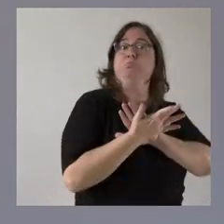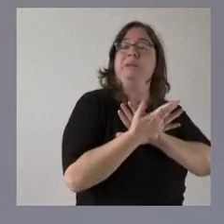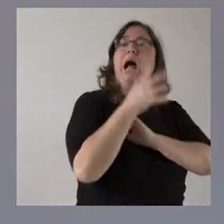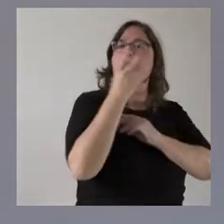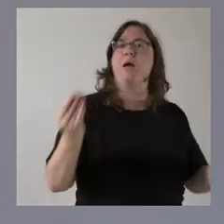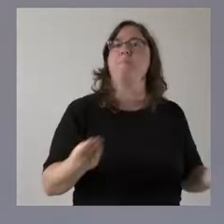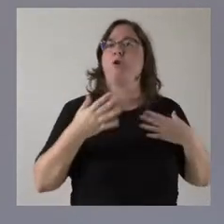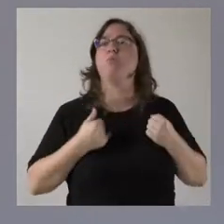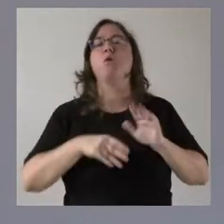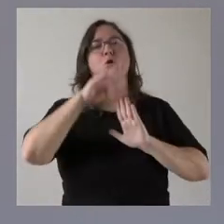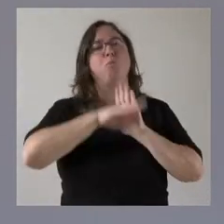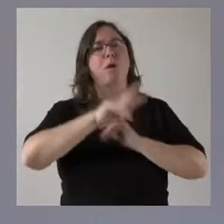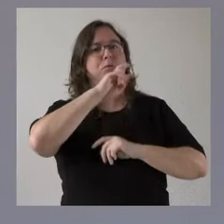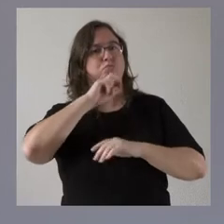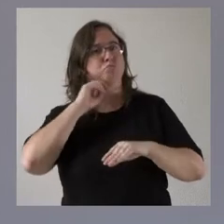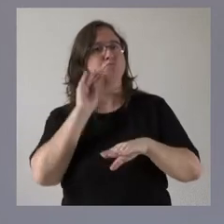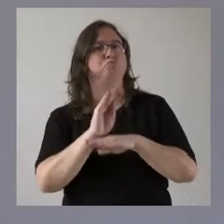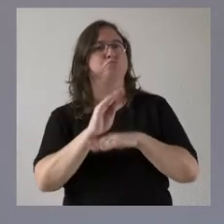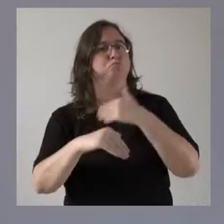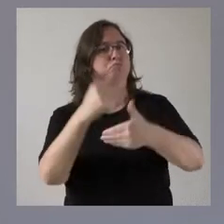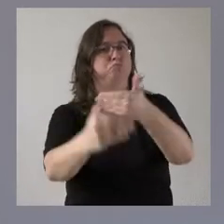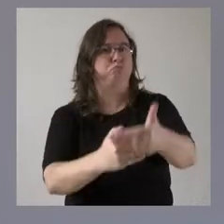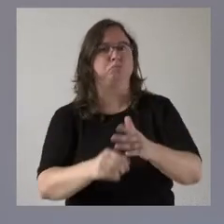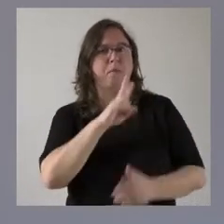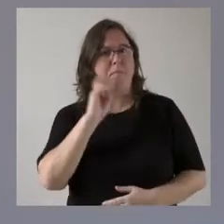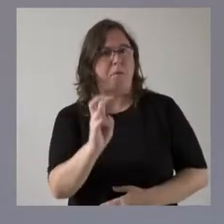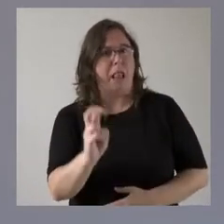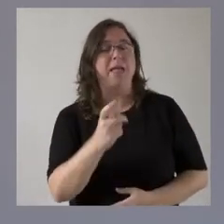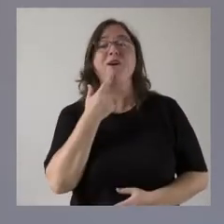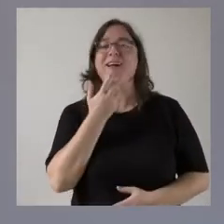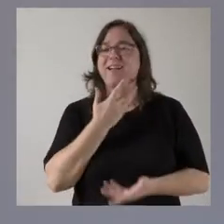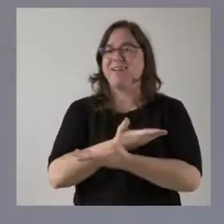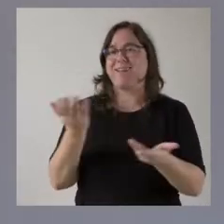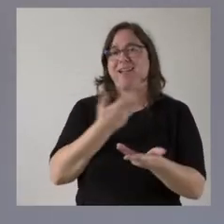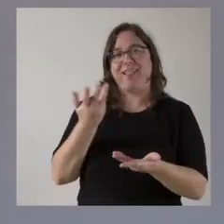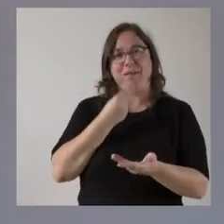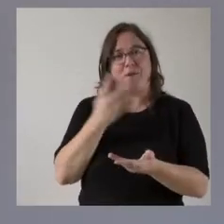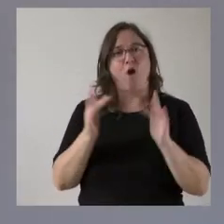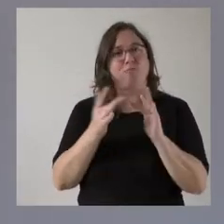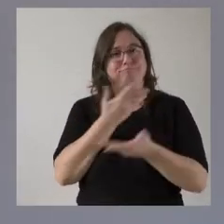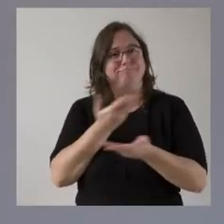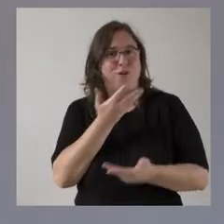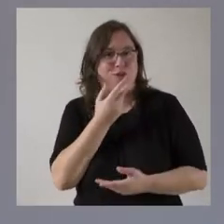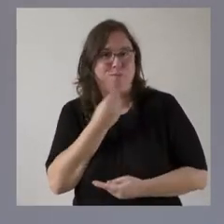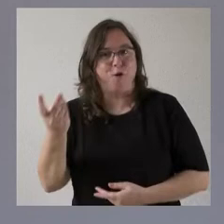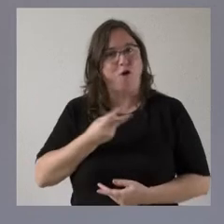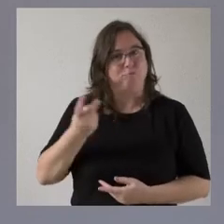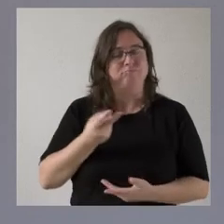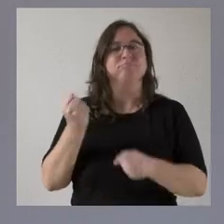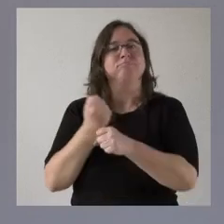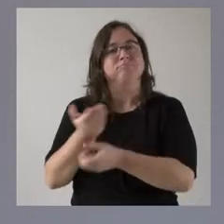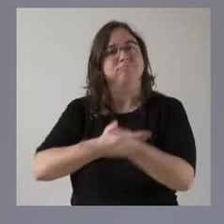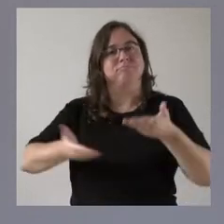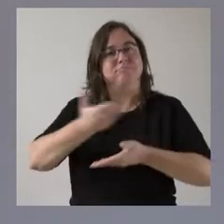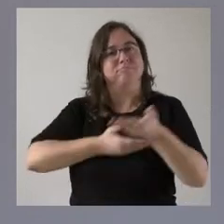vigente el programa de gobierno y ahora nos conocemos mejor y por tanto estamos trabajando conjuntamente